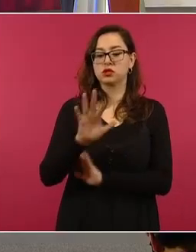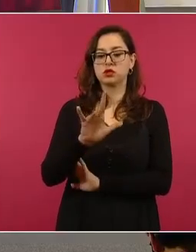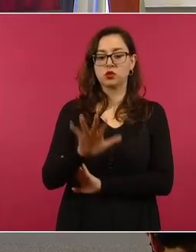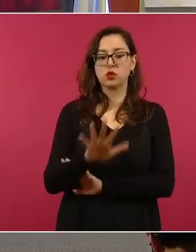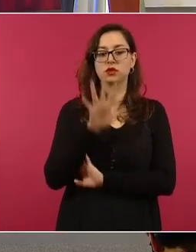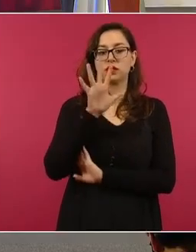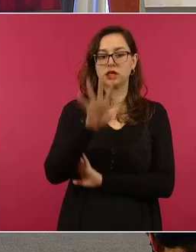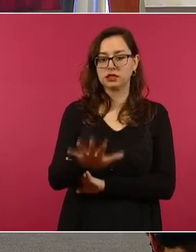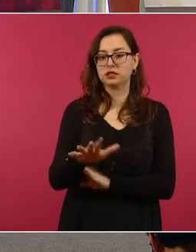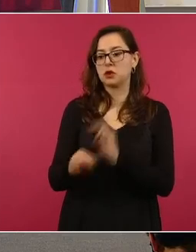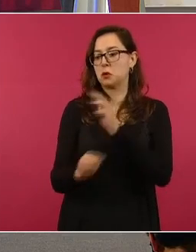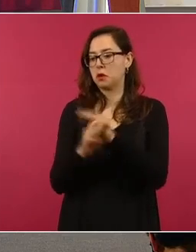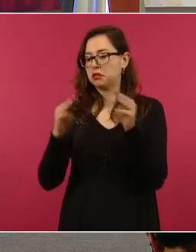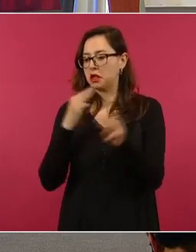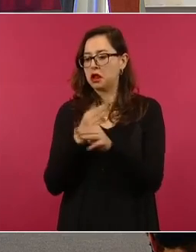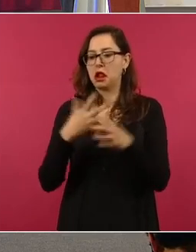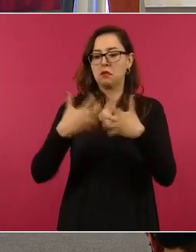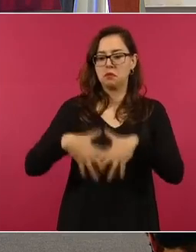2.855 piezas de equipo